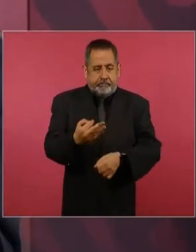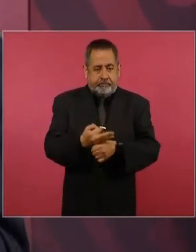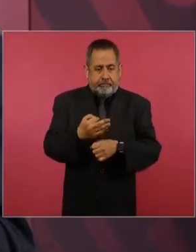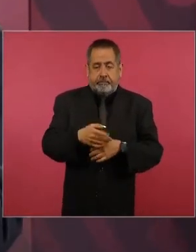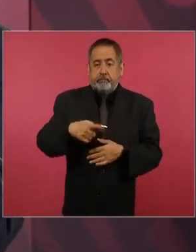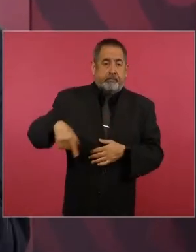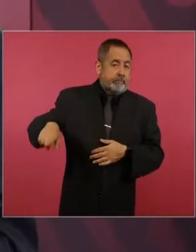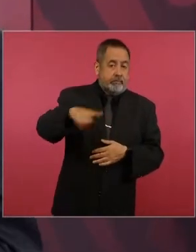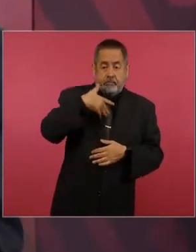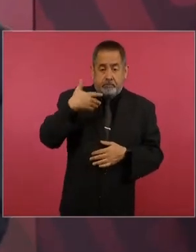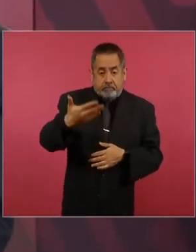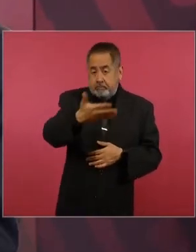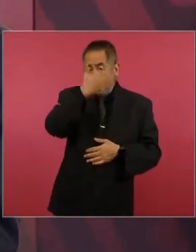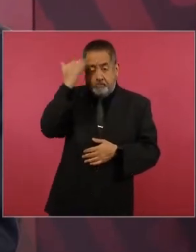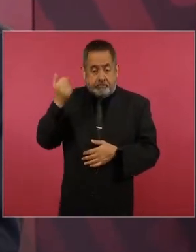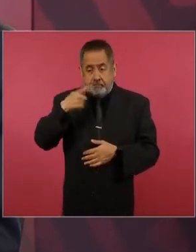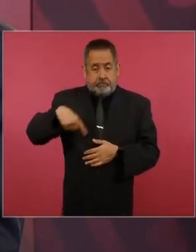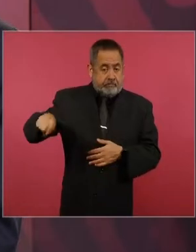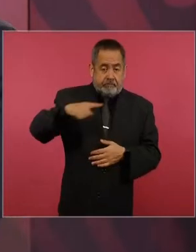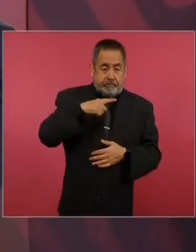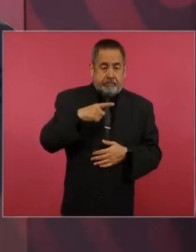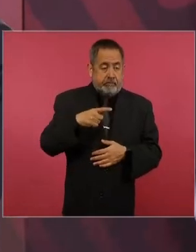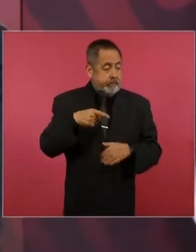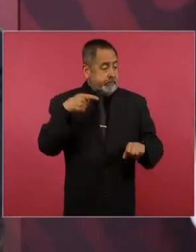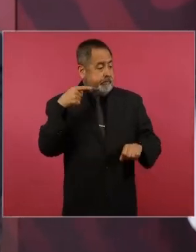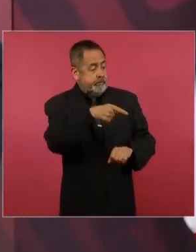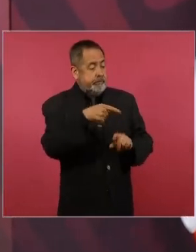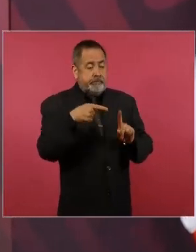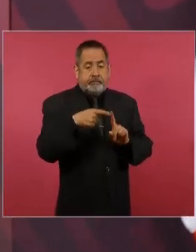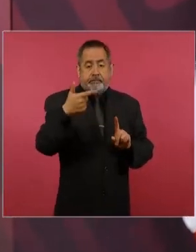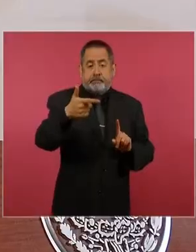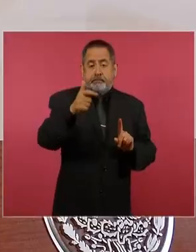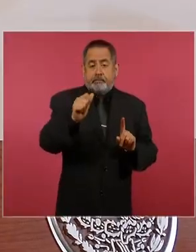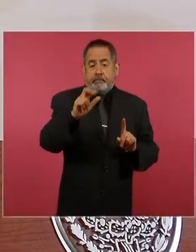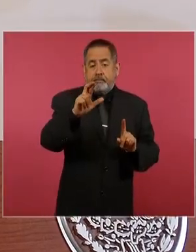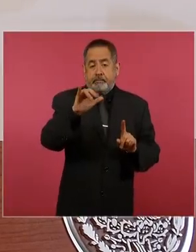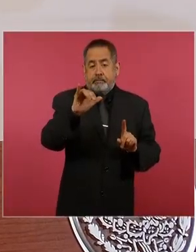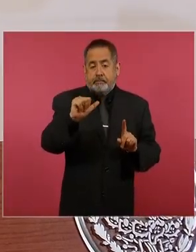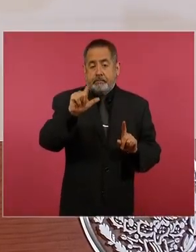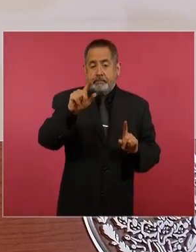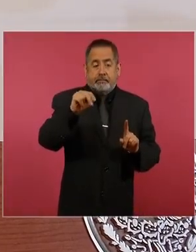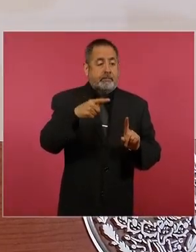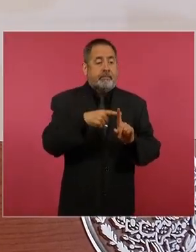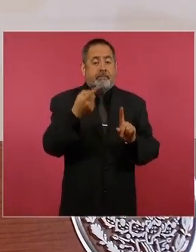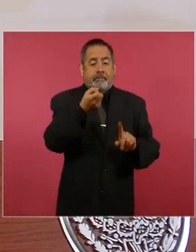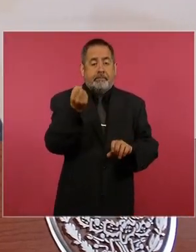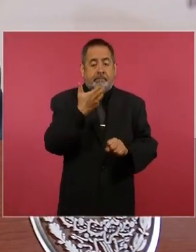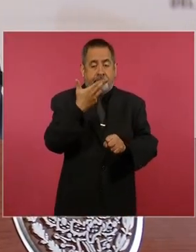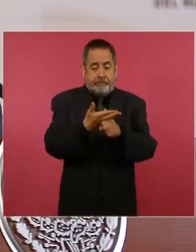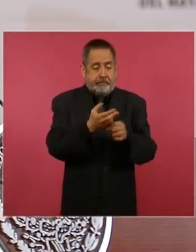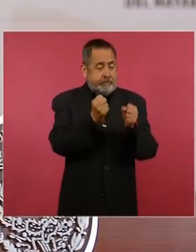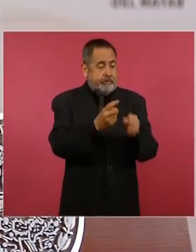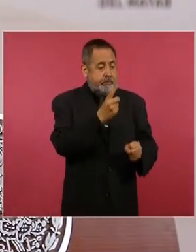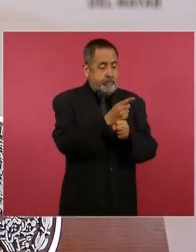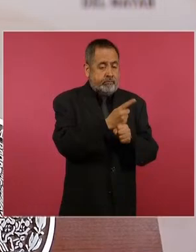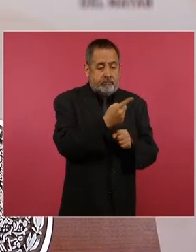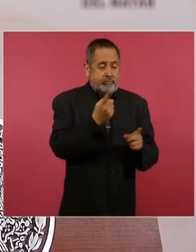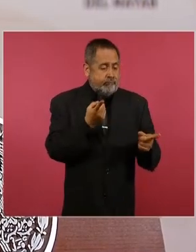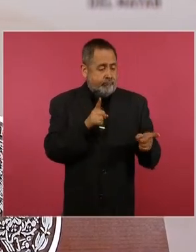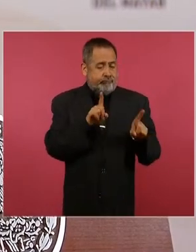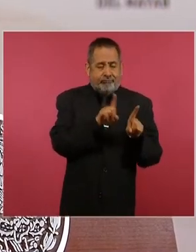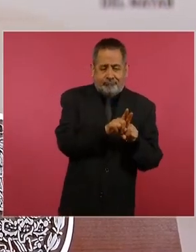que García Luna, secretario de Seguridad y hombre de